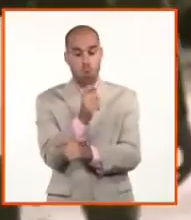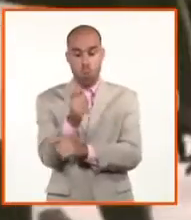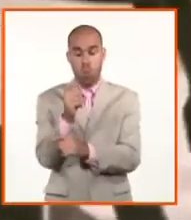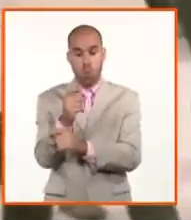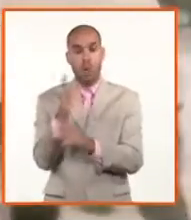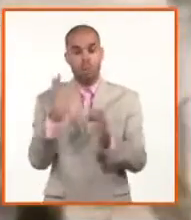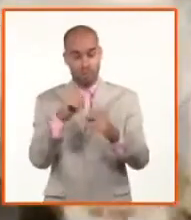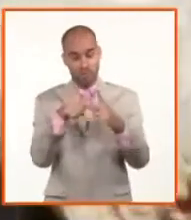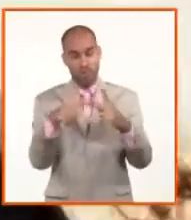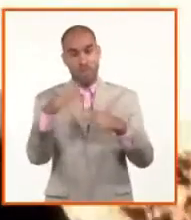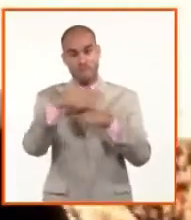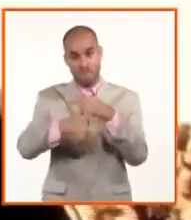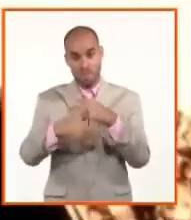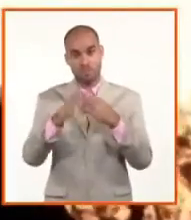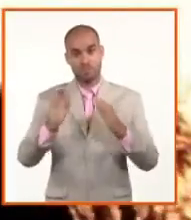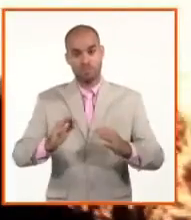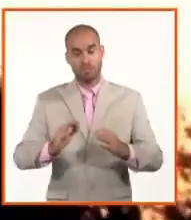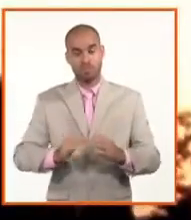escuela pública cubana.